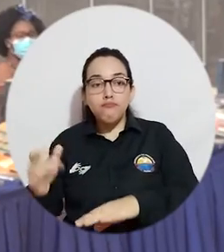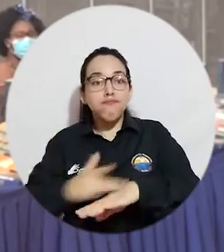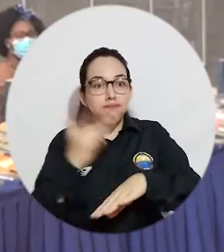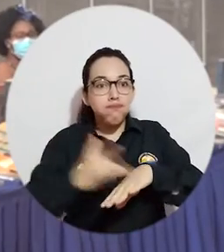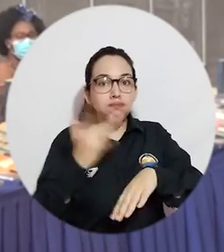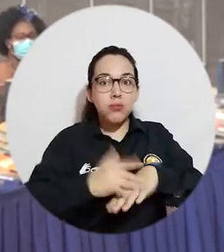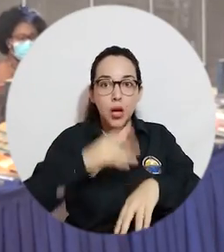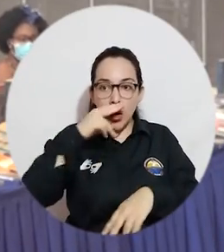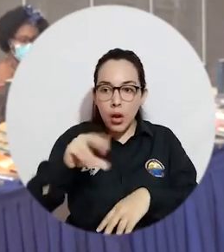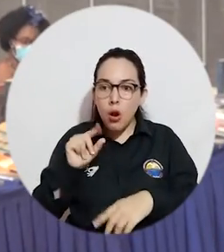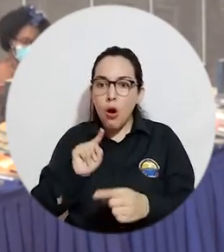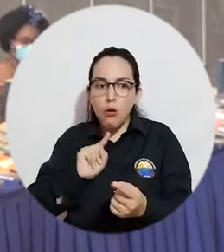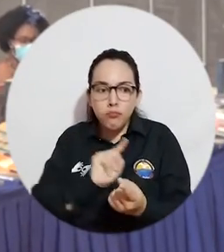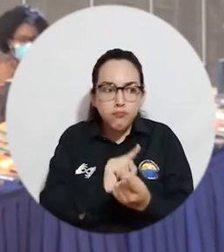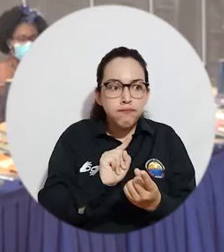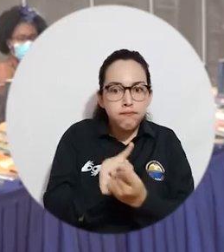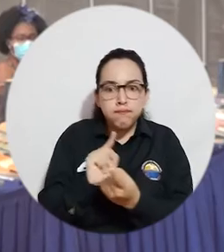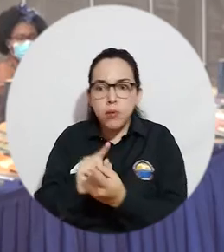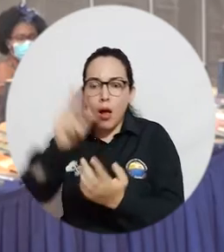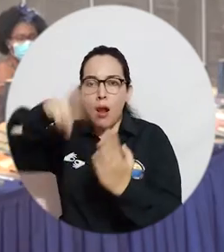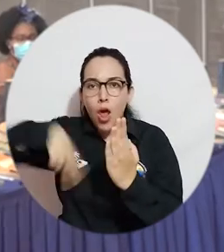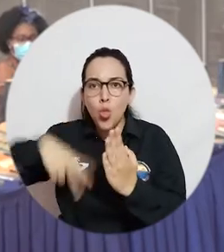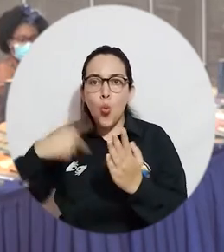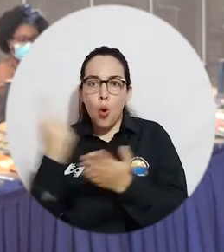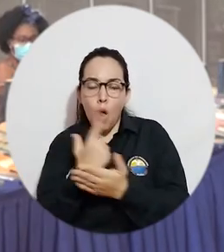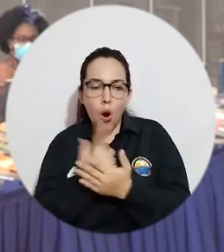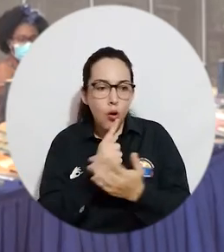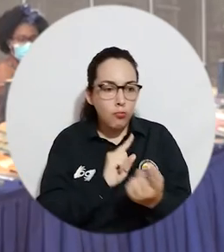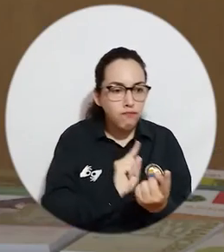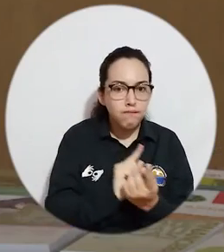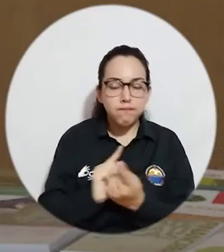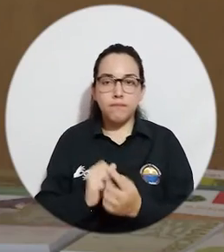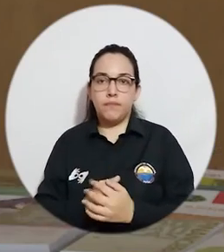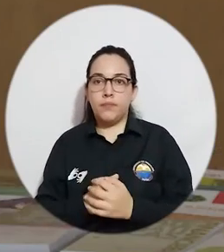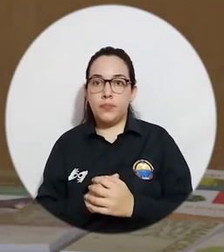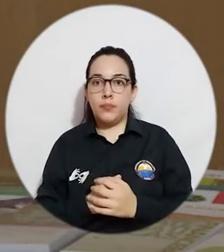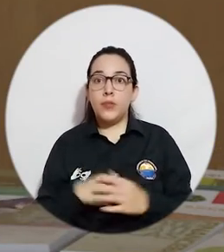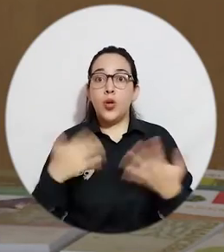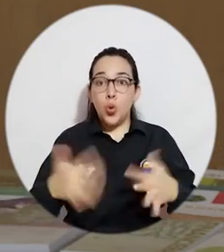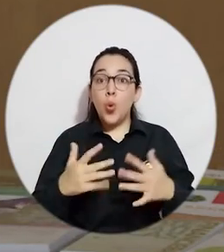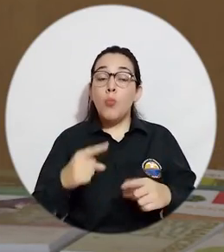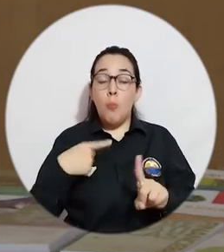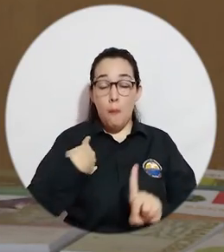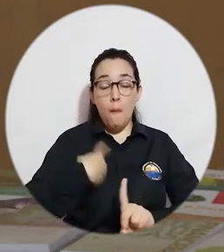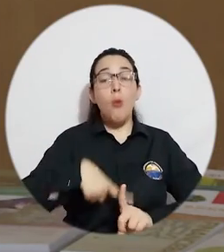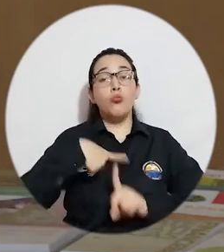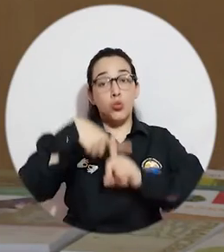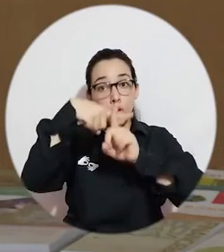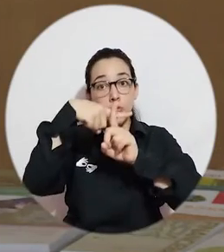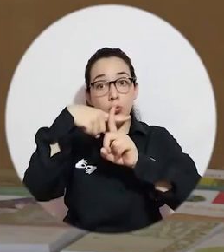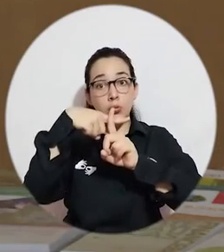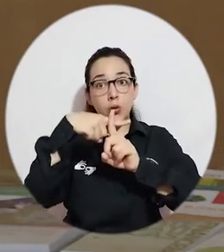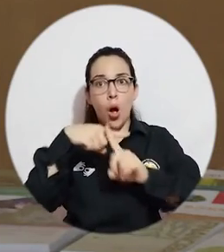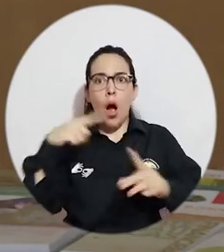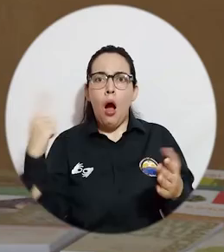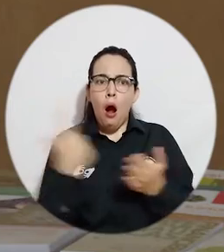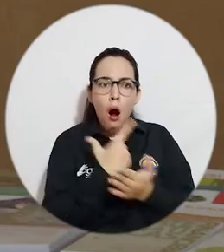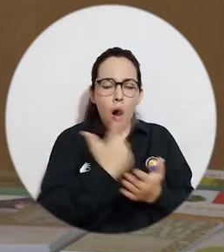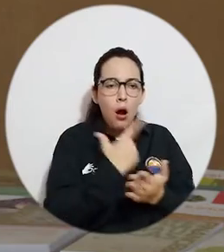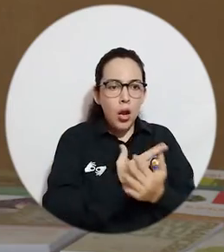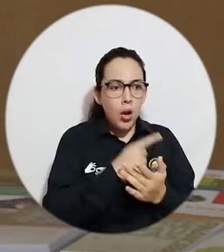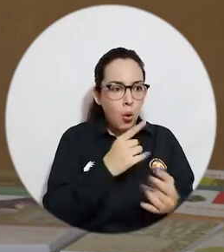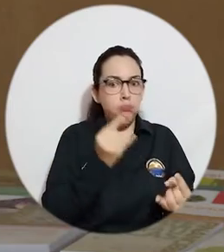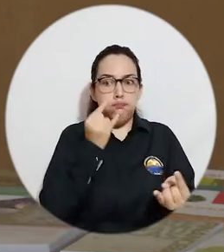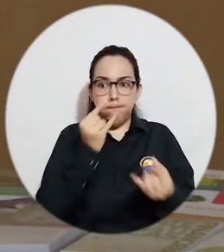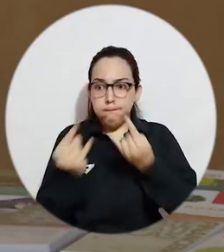Estamos motivando que los niños se acerquen a la lectura, se acerquen a los libros. Bueno, la verdad me parece muy positivo. Hay muchos